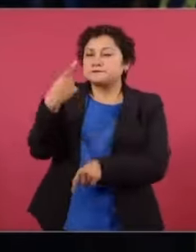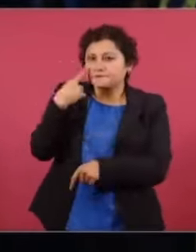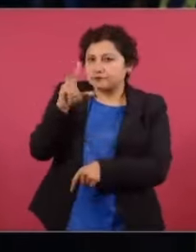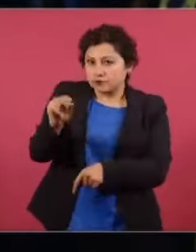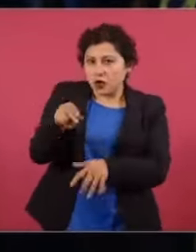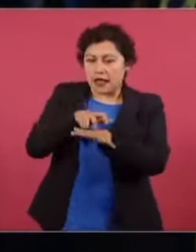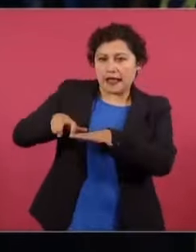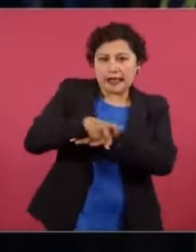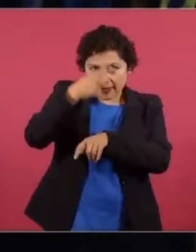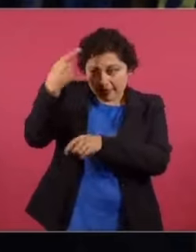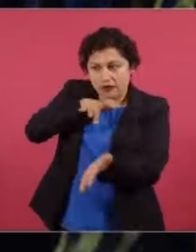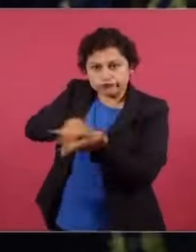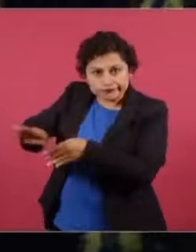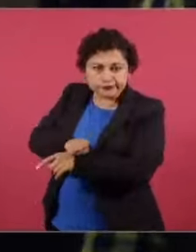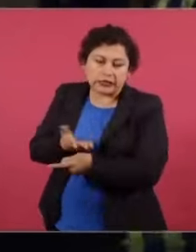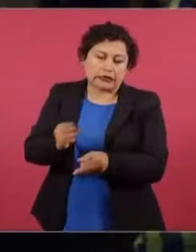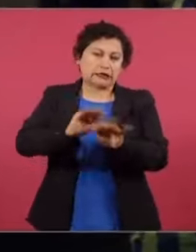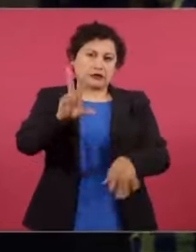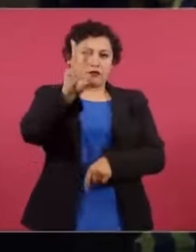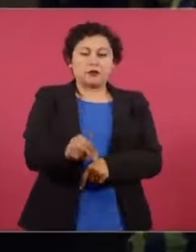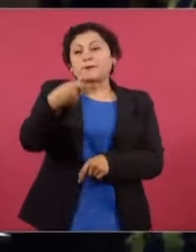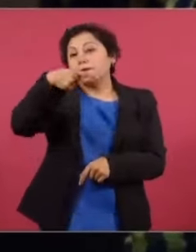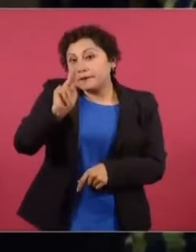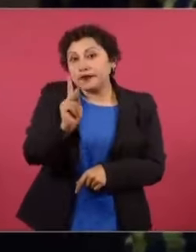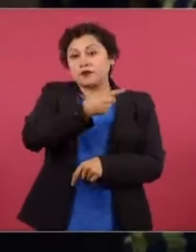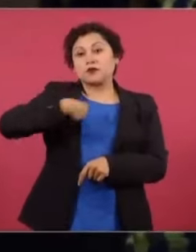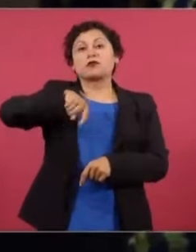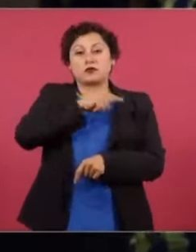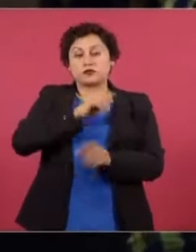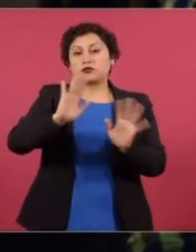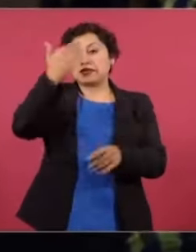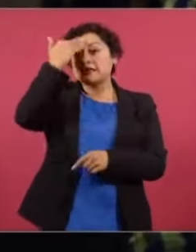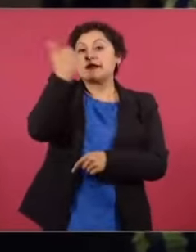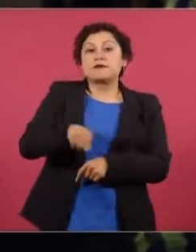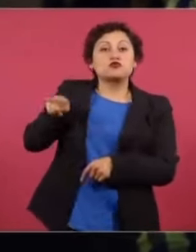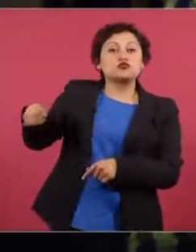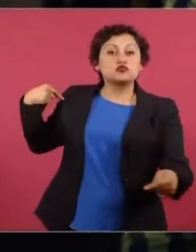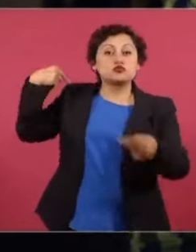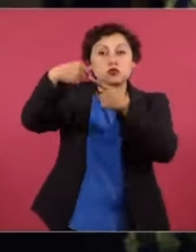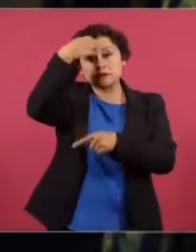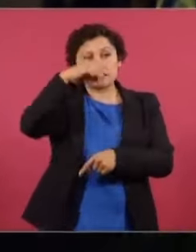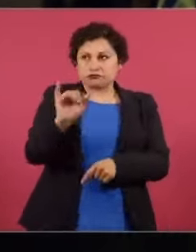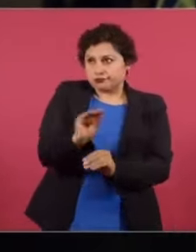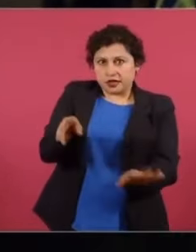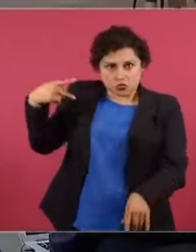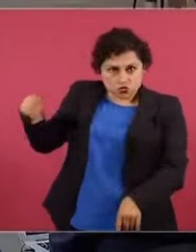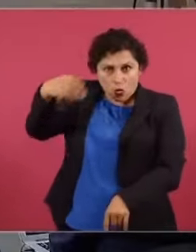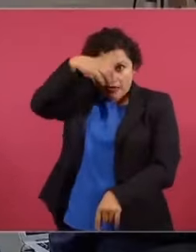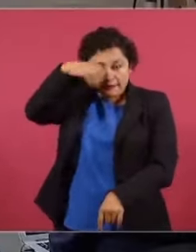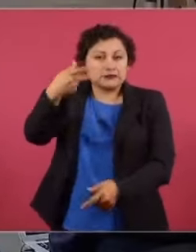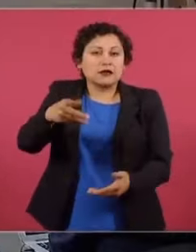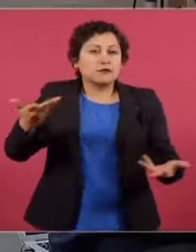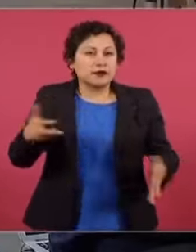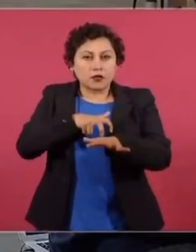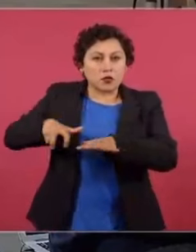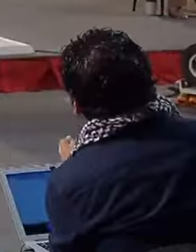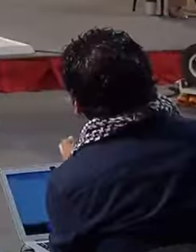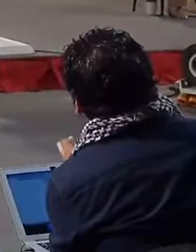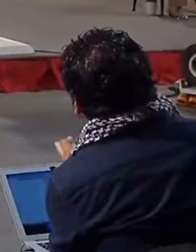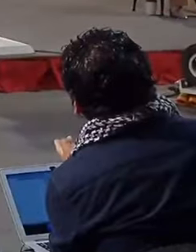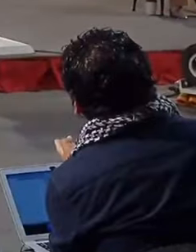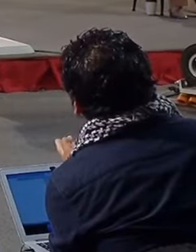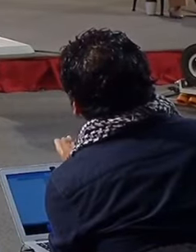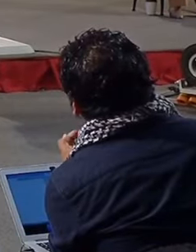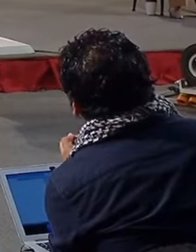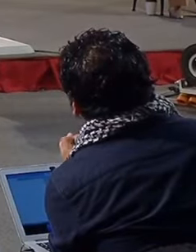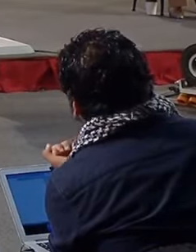hecho, por supuesto, el Tren Maya para favorecerlos, evidentemente no. En realidad, parte del... Pues como sabemos, toda la trayectoria que ha tenido Bartlett por muchos años, por ejemplo, el PRI, pues tuvo... Pero el Tren Maya se empezó a construir hace cuatro o cinco